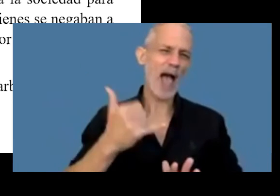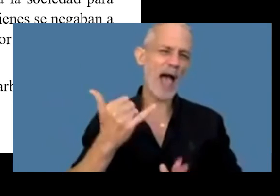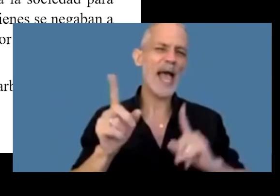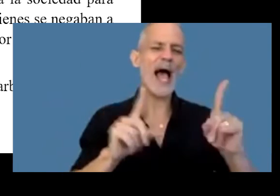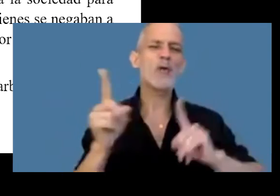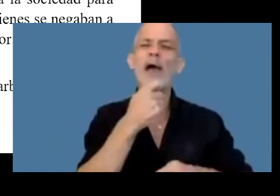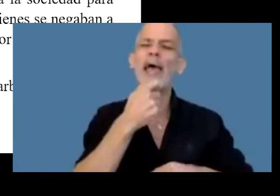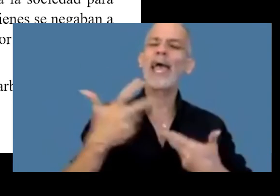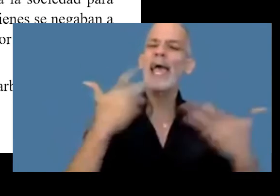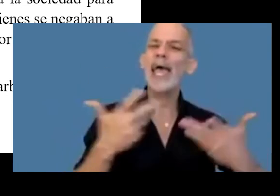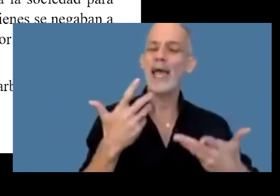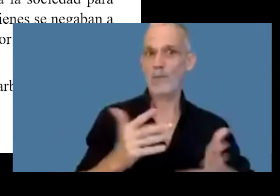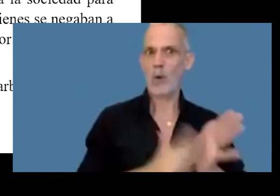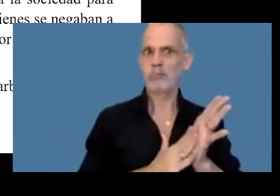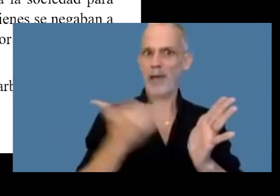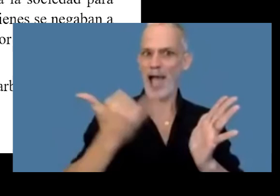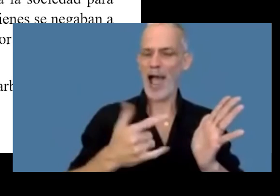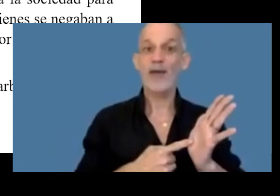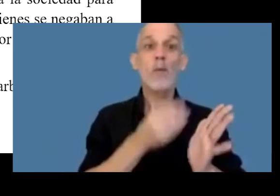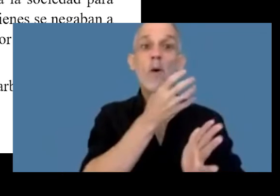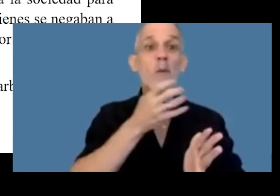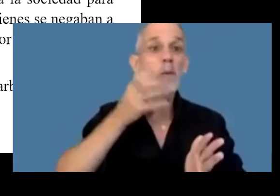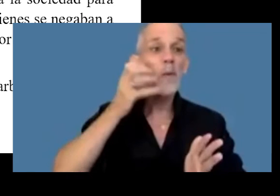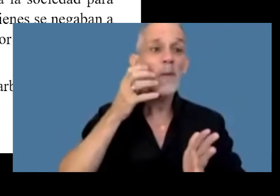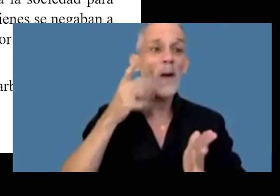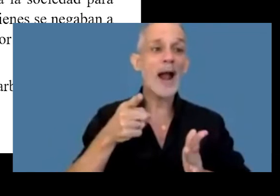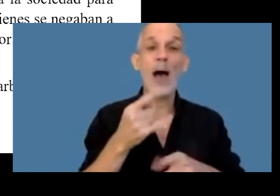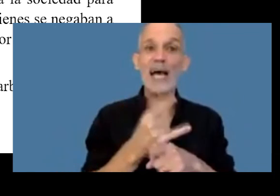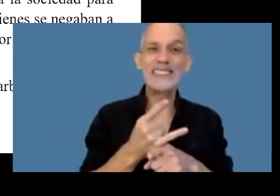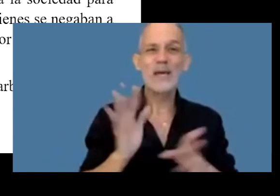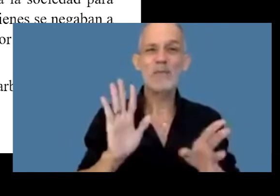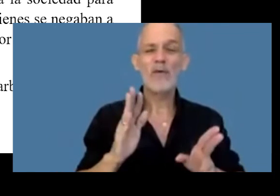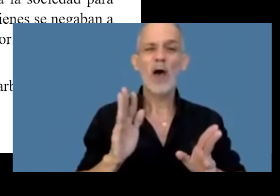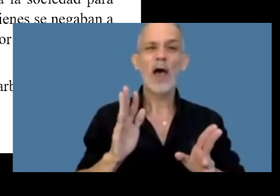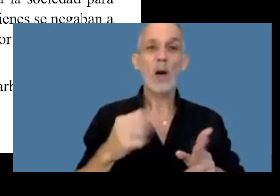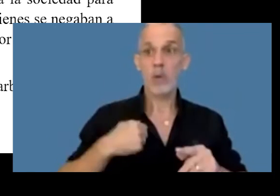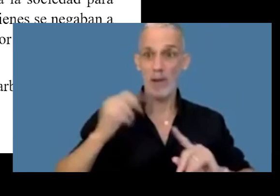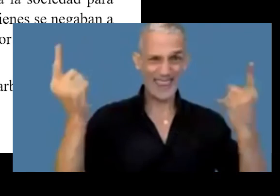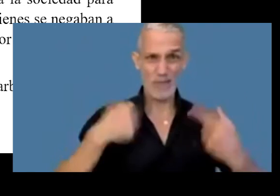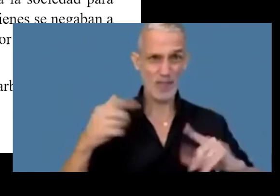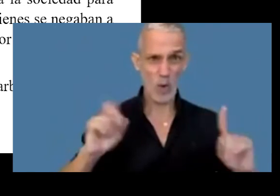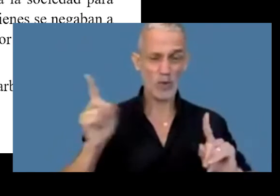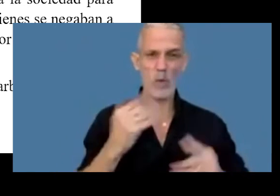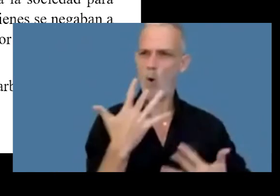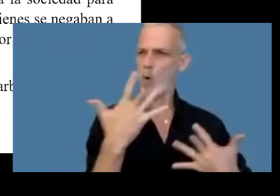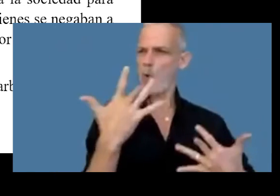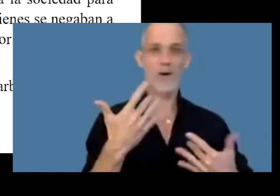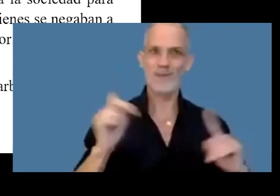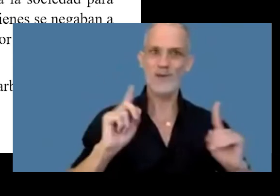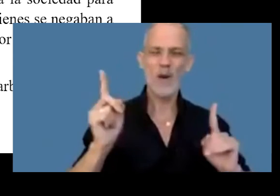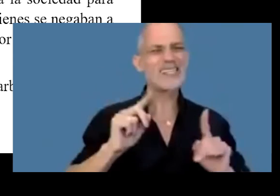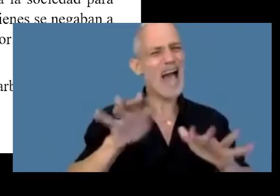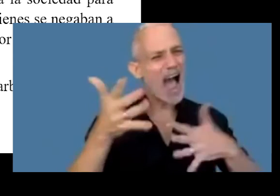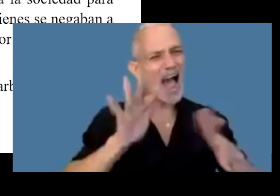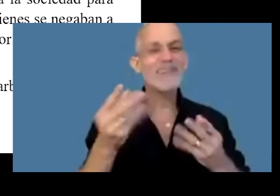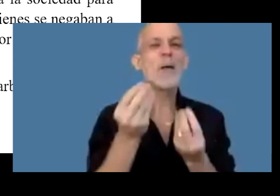que demuestran cómo el vello facial no siempre fue una elección individual para adornar el rostro, sino que se utilizó